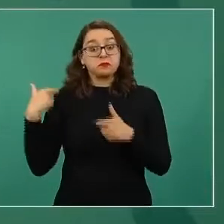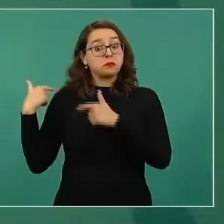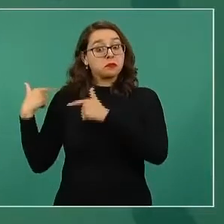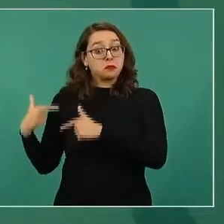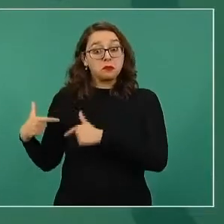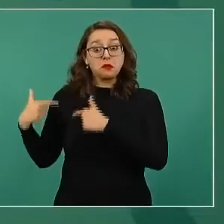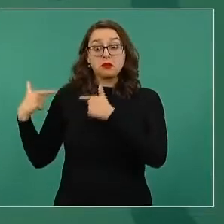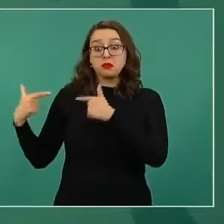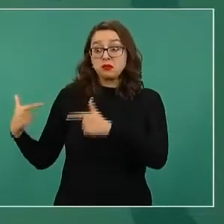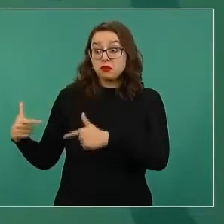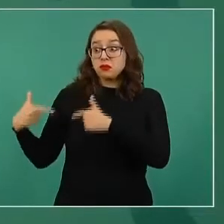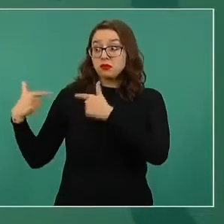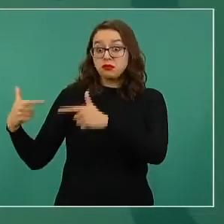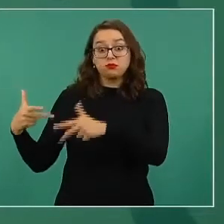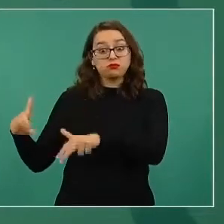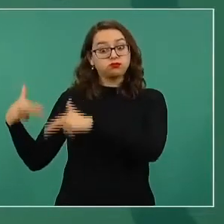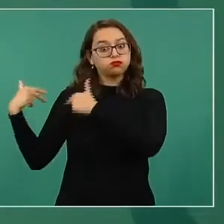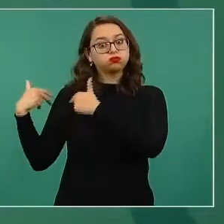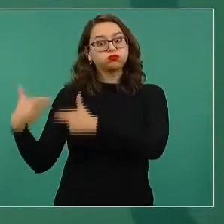todavía